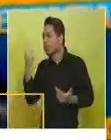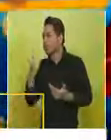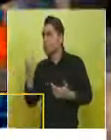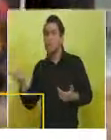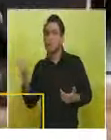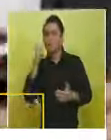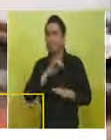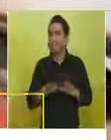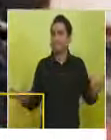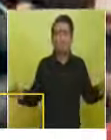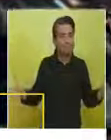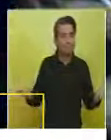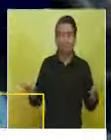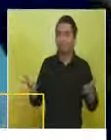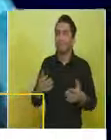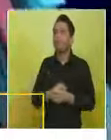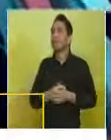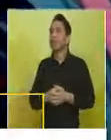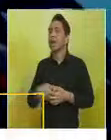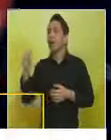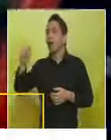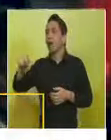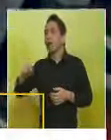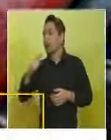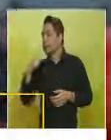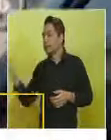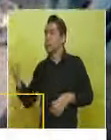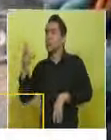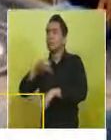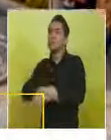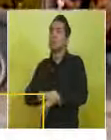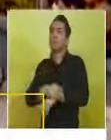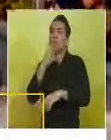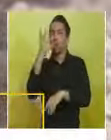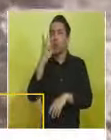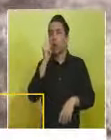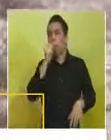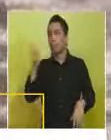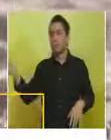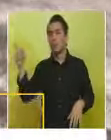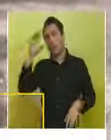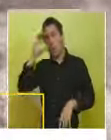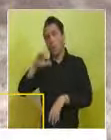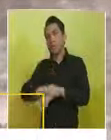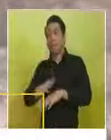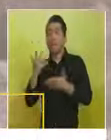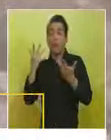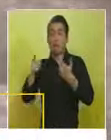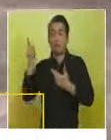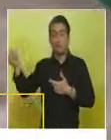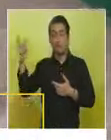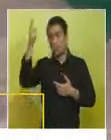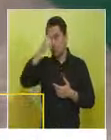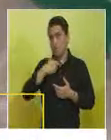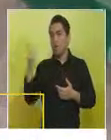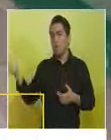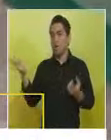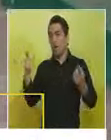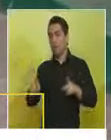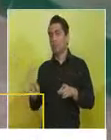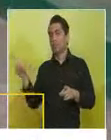éxito hasta el momento. Actualmente se reporta la captura de 4 agentes policiales como presuntos responsables de lo